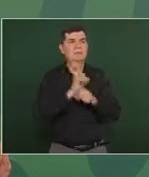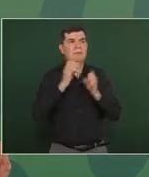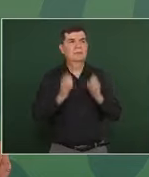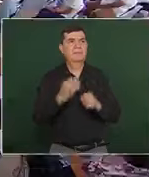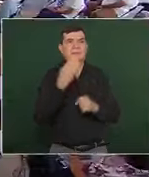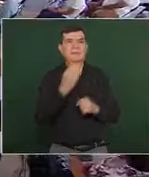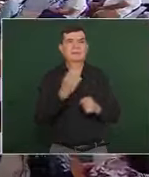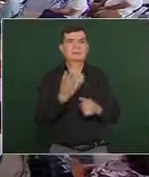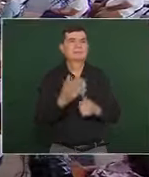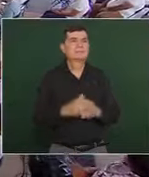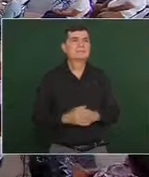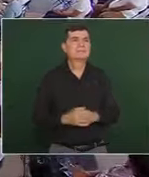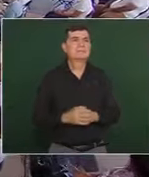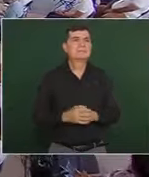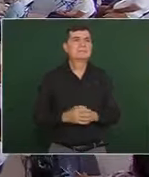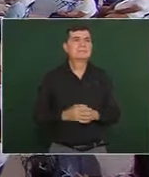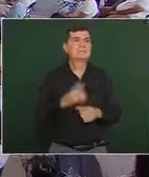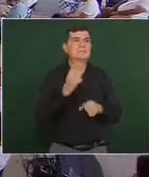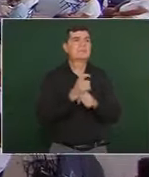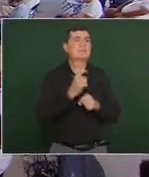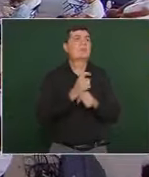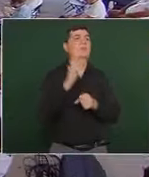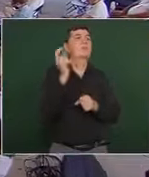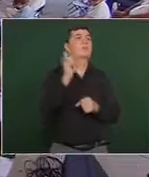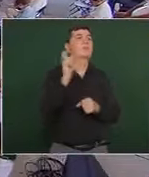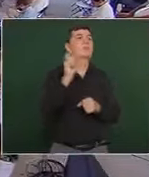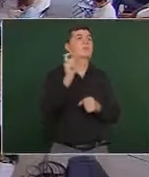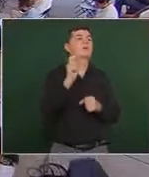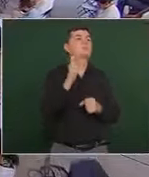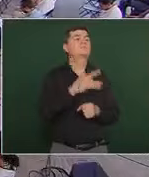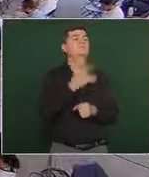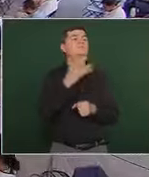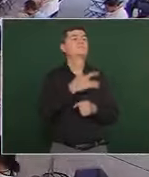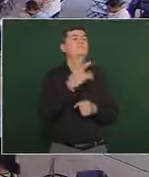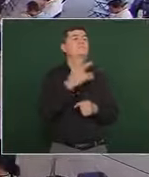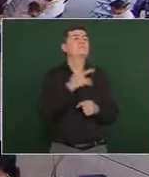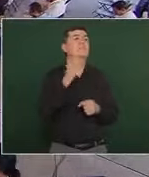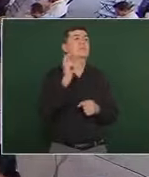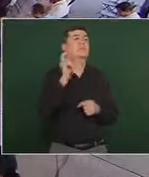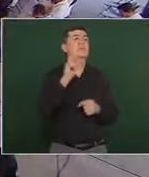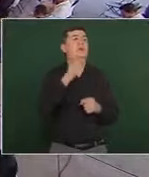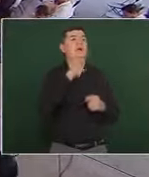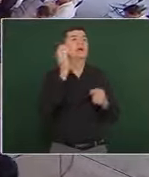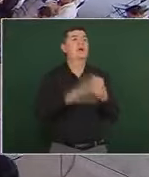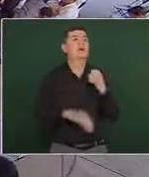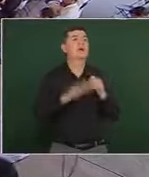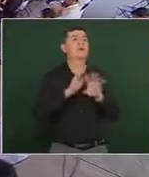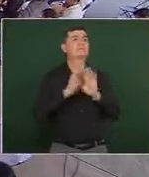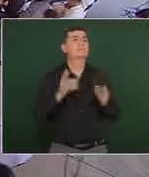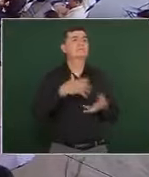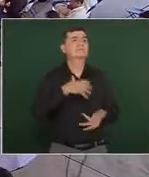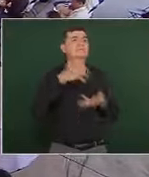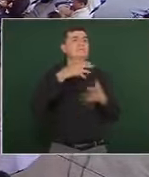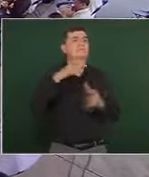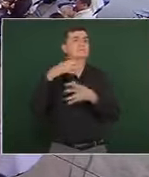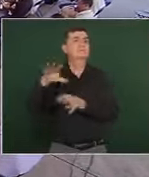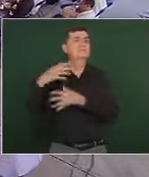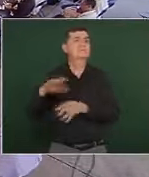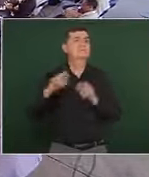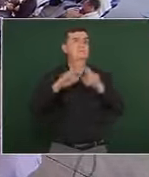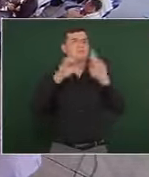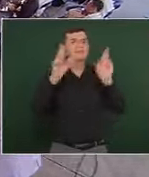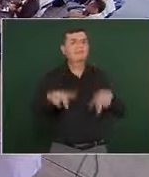Bienestar. Lo primero es cuándo se calcula que vamos a terminar de entregar todos los